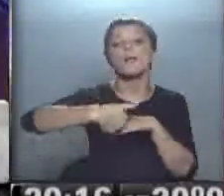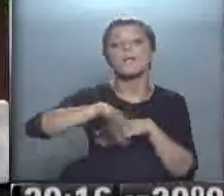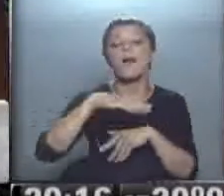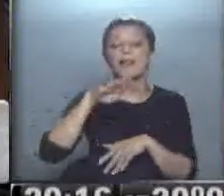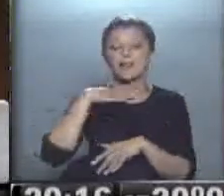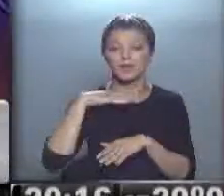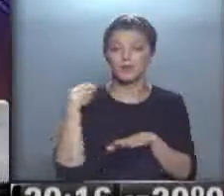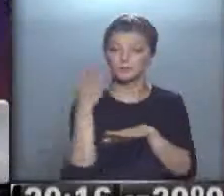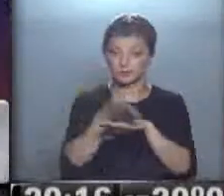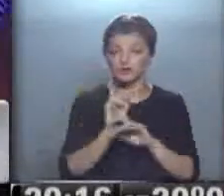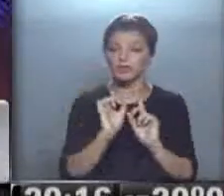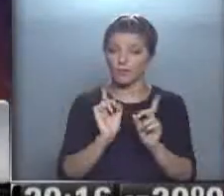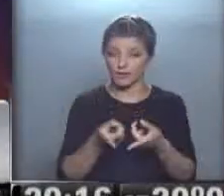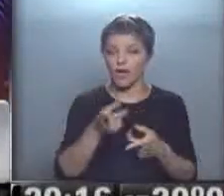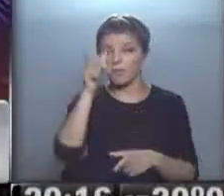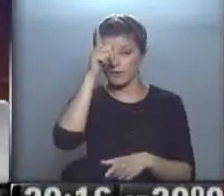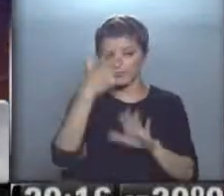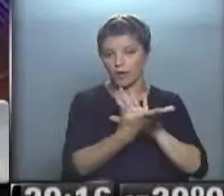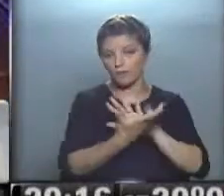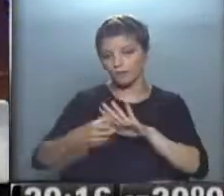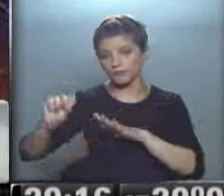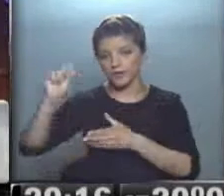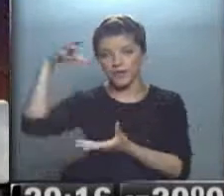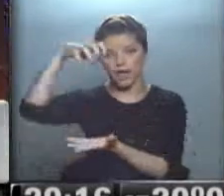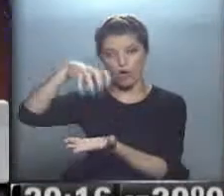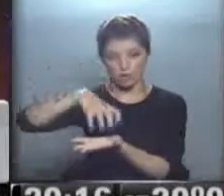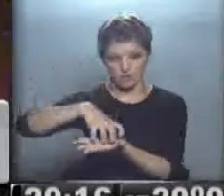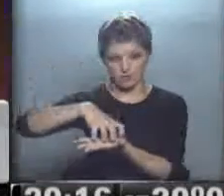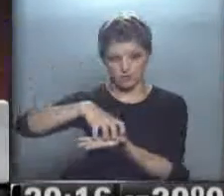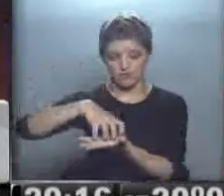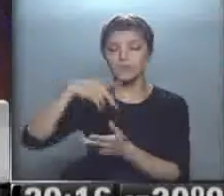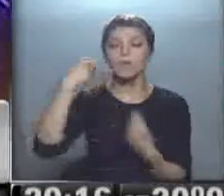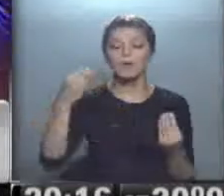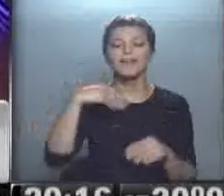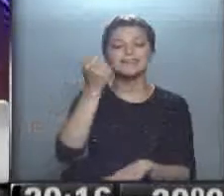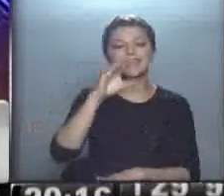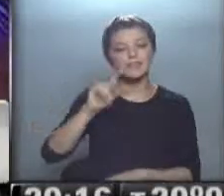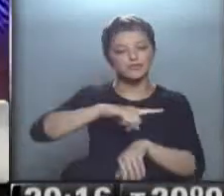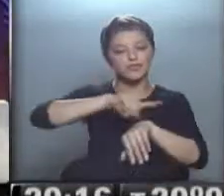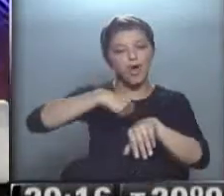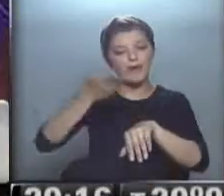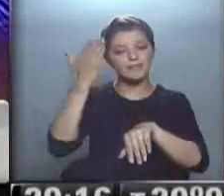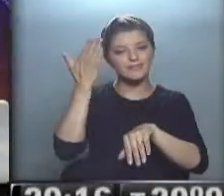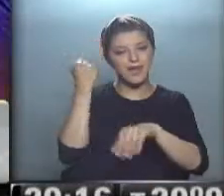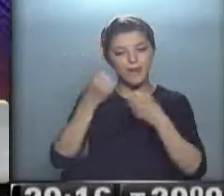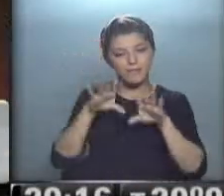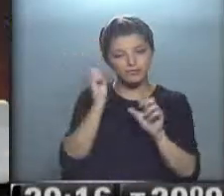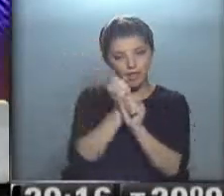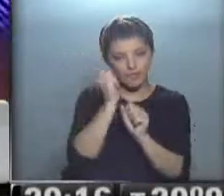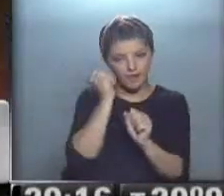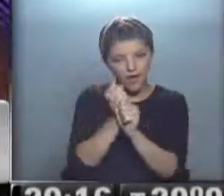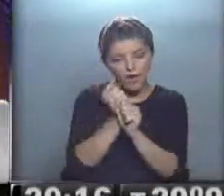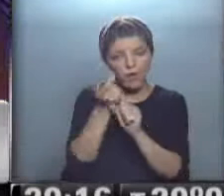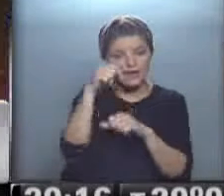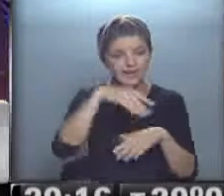a los efectivos que están trabajando desde hace más de 6 horas, apostados en los alrededores de esta casa,